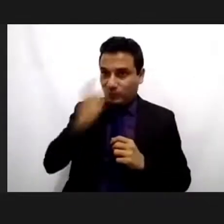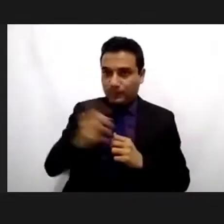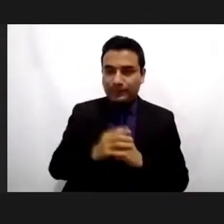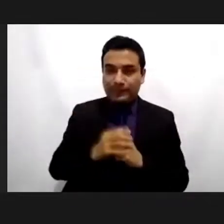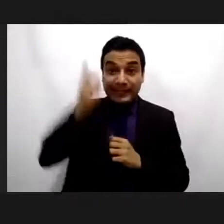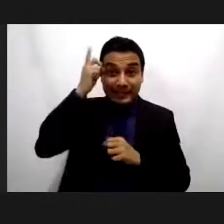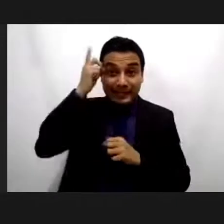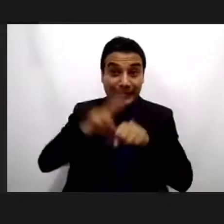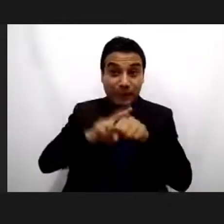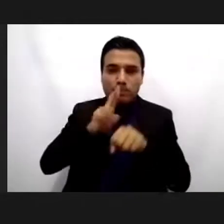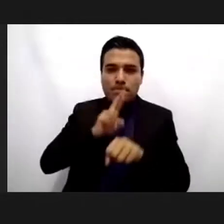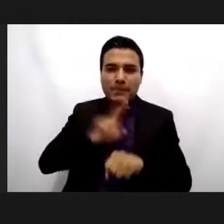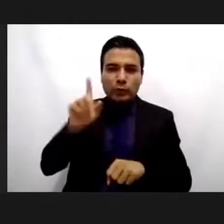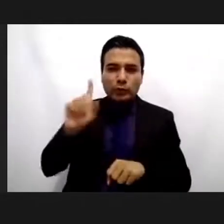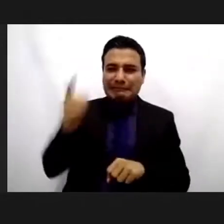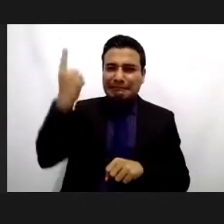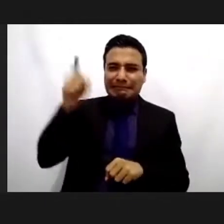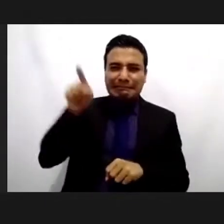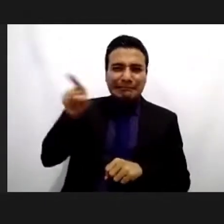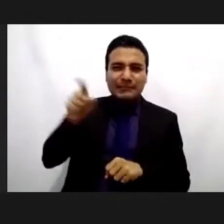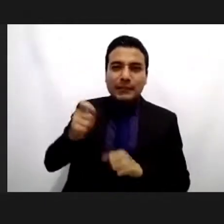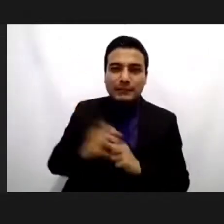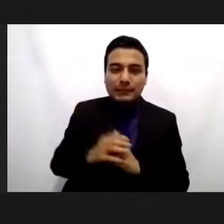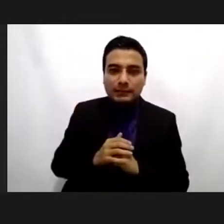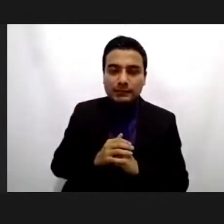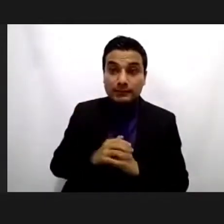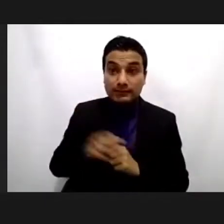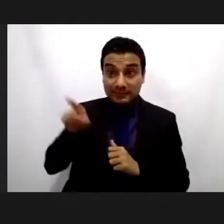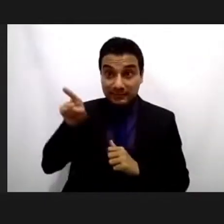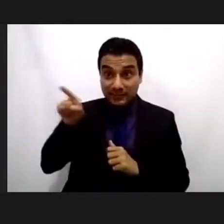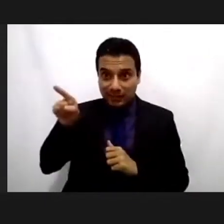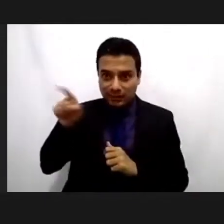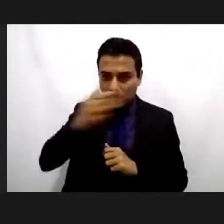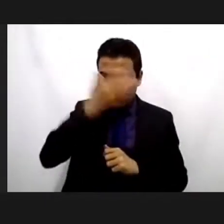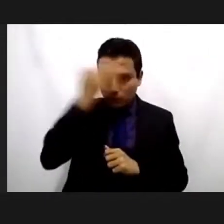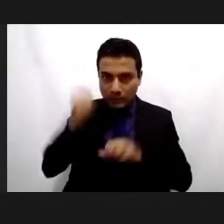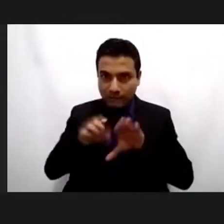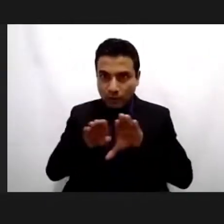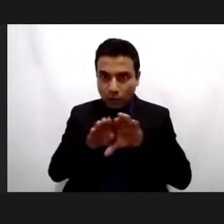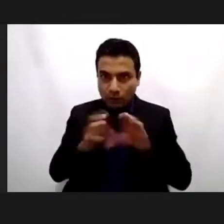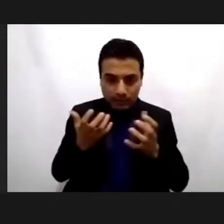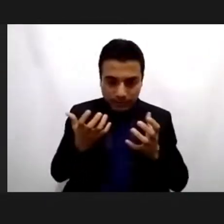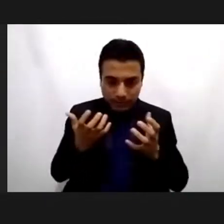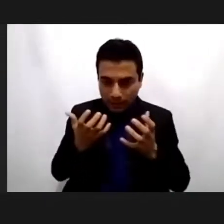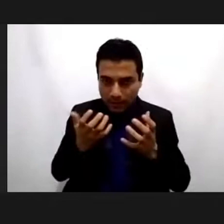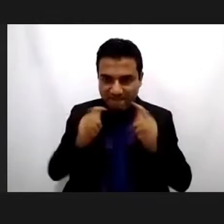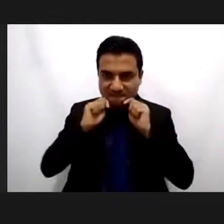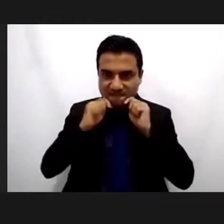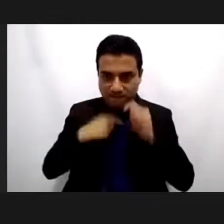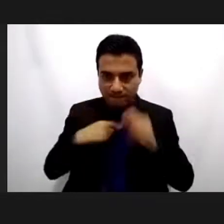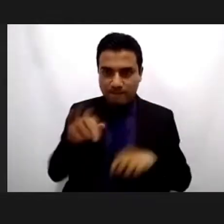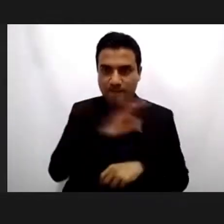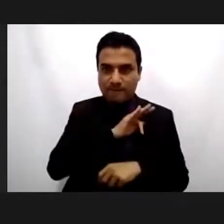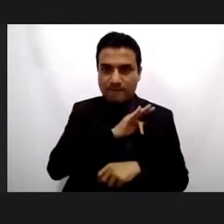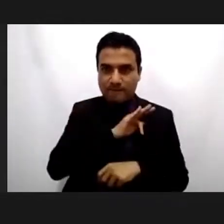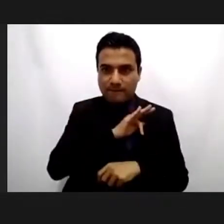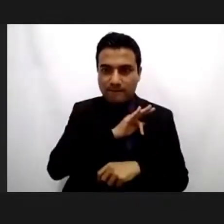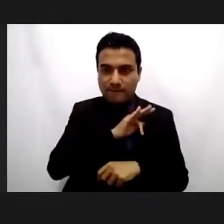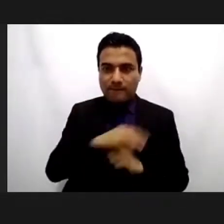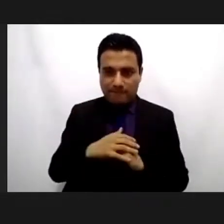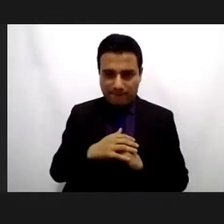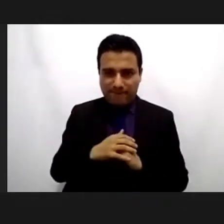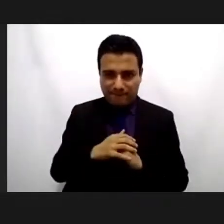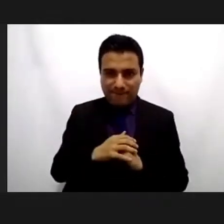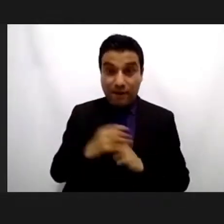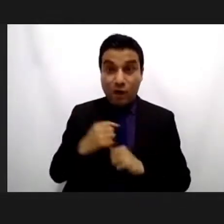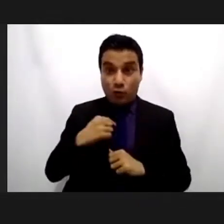el que hace cosas que no sabe. El mejor director es aquel que hace lo que no sabe. Yo trato de llegar